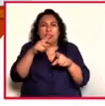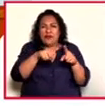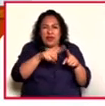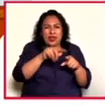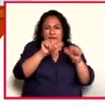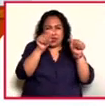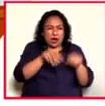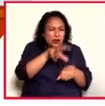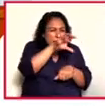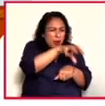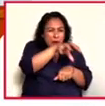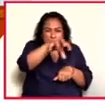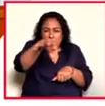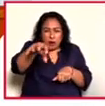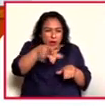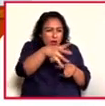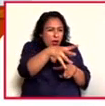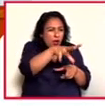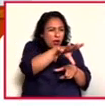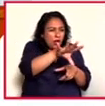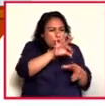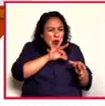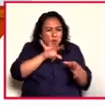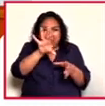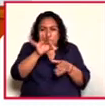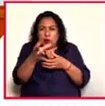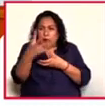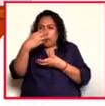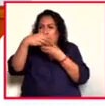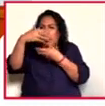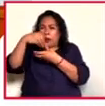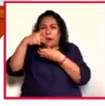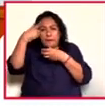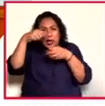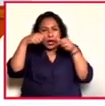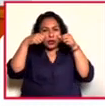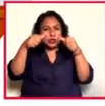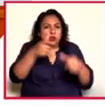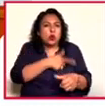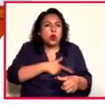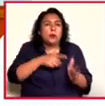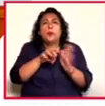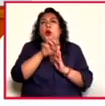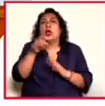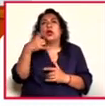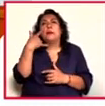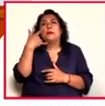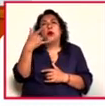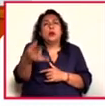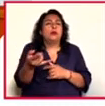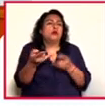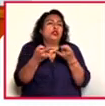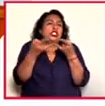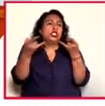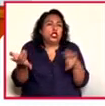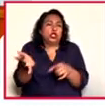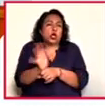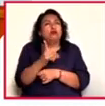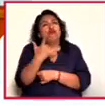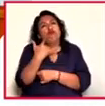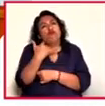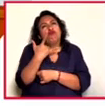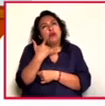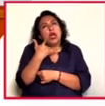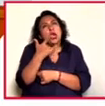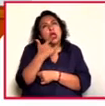recursos son esos que nos cautivan, ¿no? ¿Qué es lo que nos gusta, por ejemplo, cuando vemos una historia en el cine?